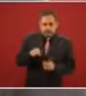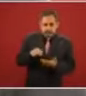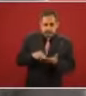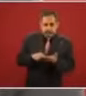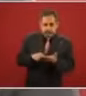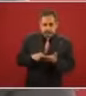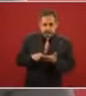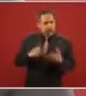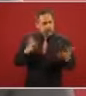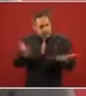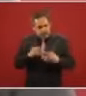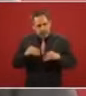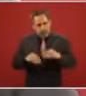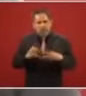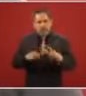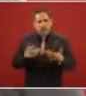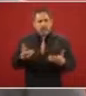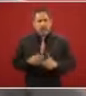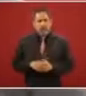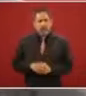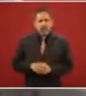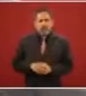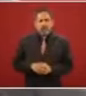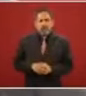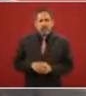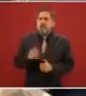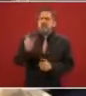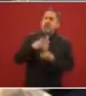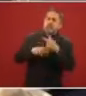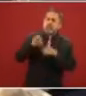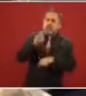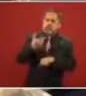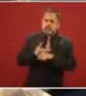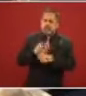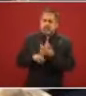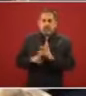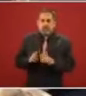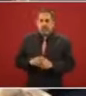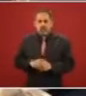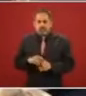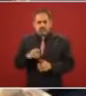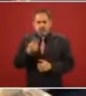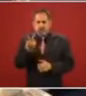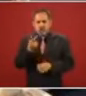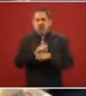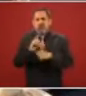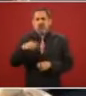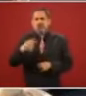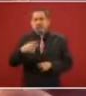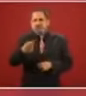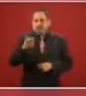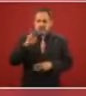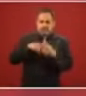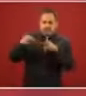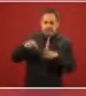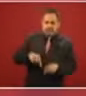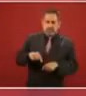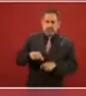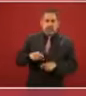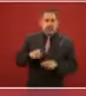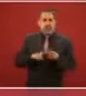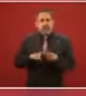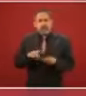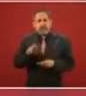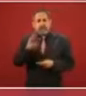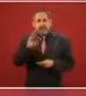se va a actuar. ¿Cuándo viene impunidad? La secretaria? Pasado mañana. ¿Y el fiscal Gertz de una